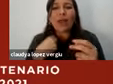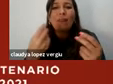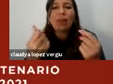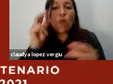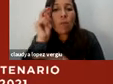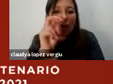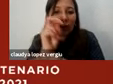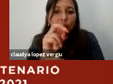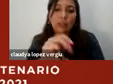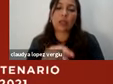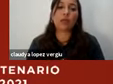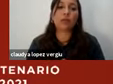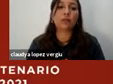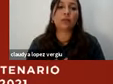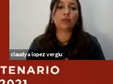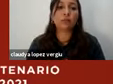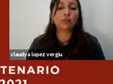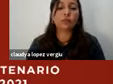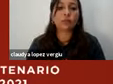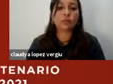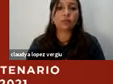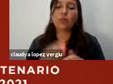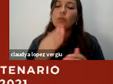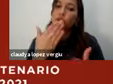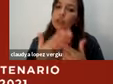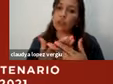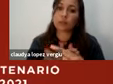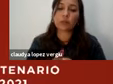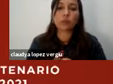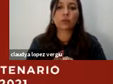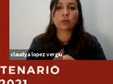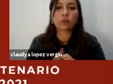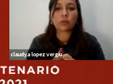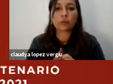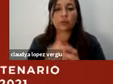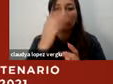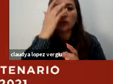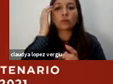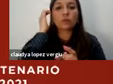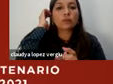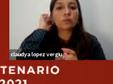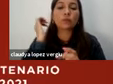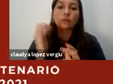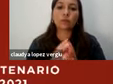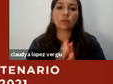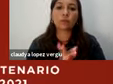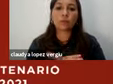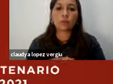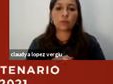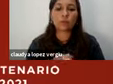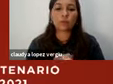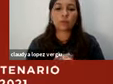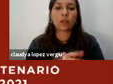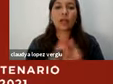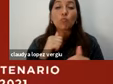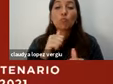sí, eso. Muy bien, muchísimas gracias, Melissa. Vemos que siempre trabajar haciendo sinergia es súper importante, ¿no? De